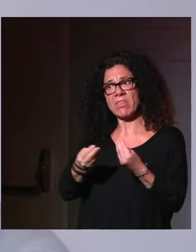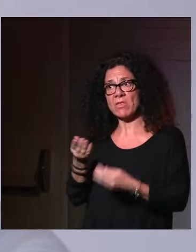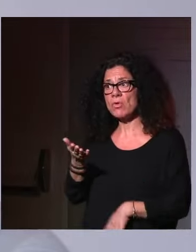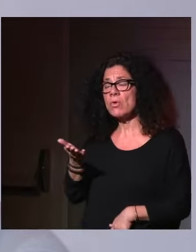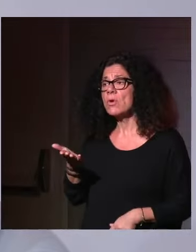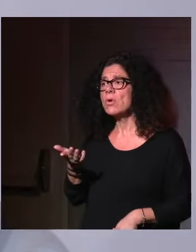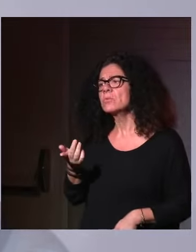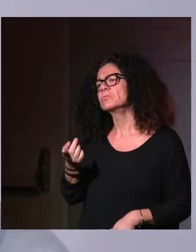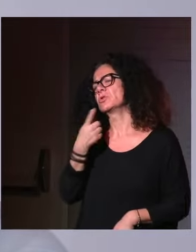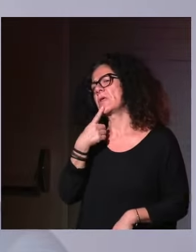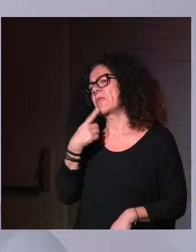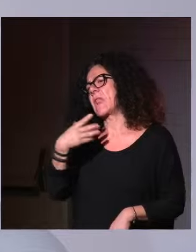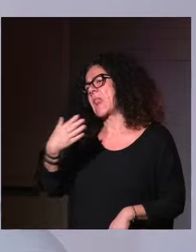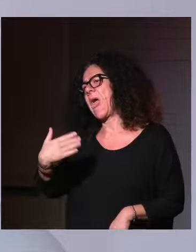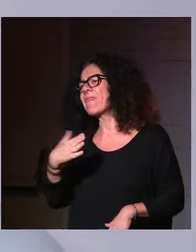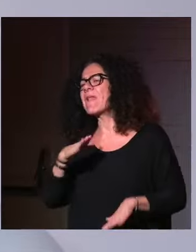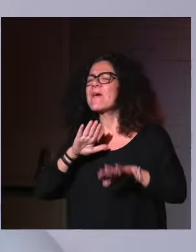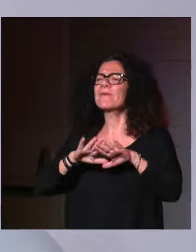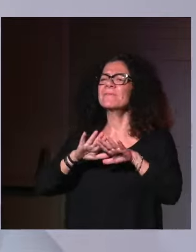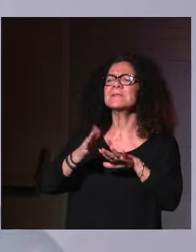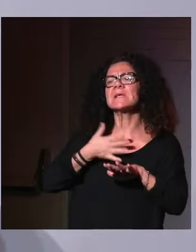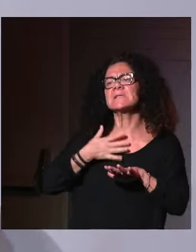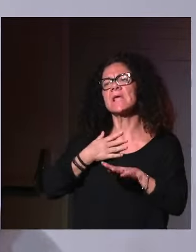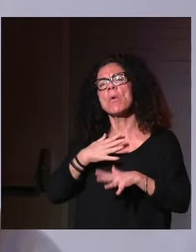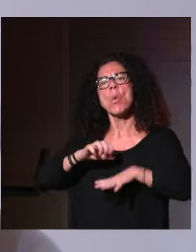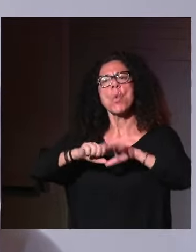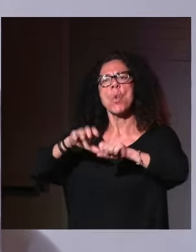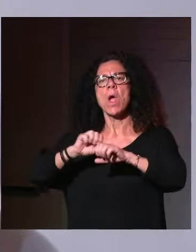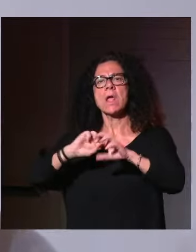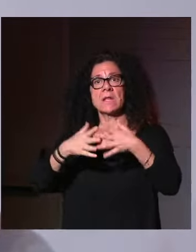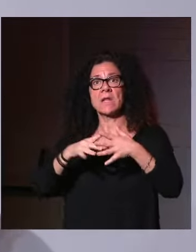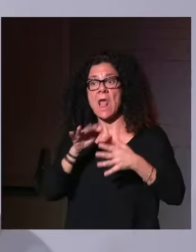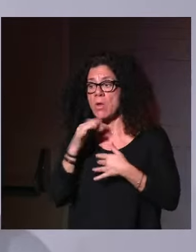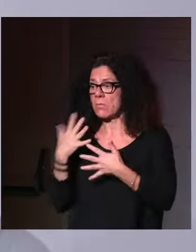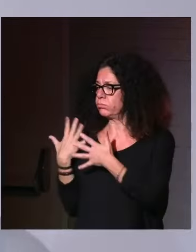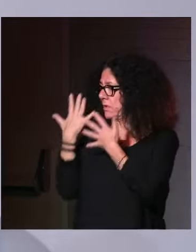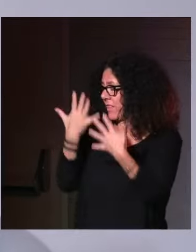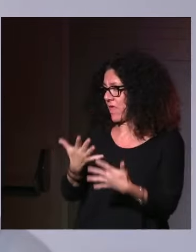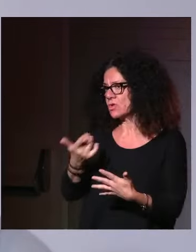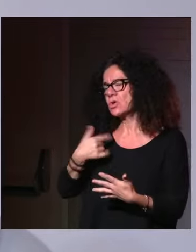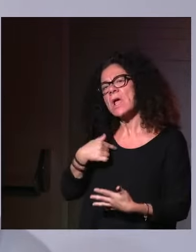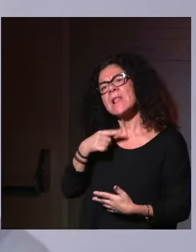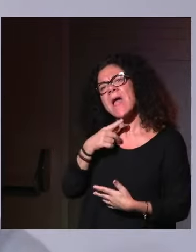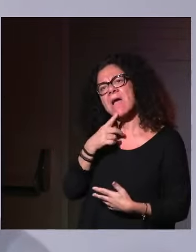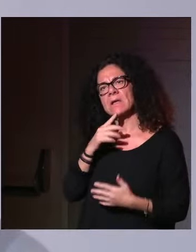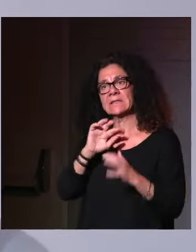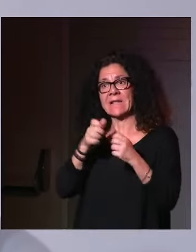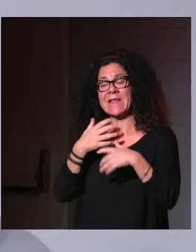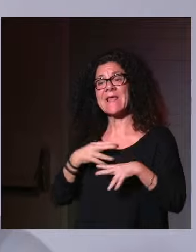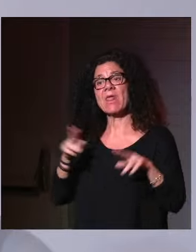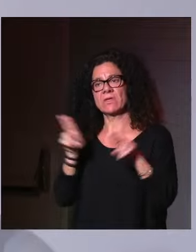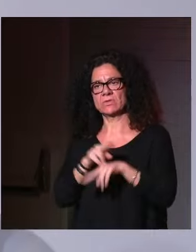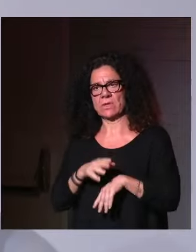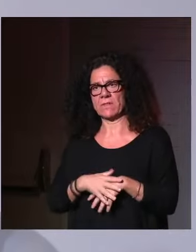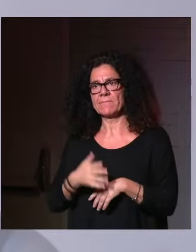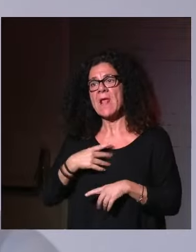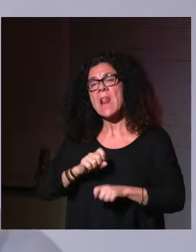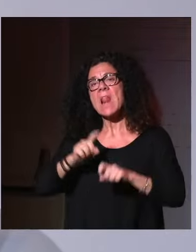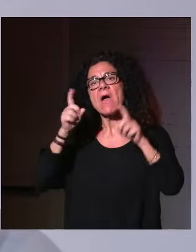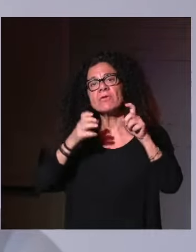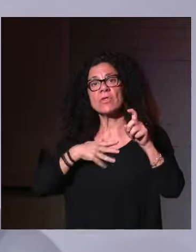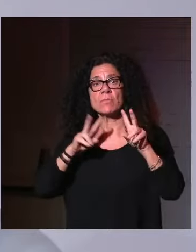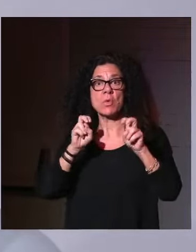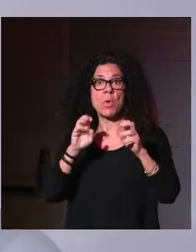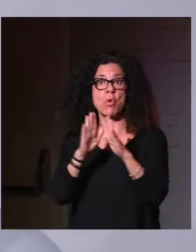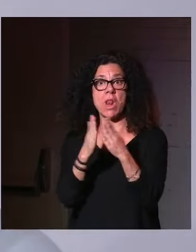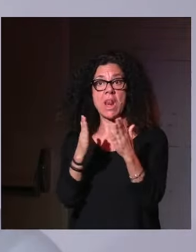nos decían no las feministas quieren censurar internet ahora Estamos 10 años después internet está censurada Yo la foto de mi nuevo libro